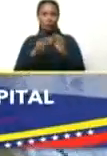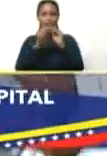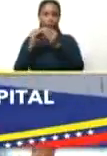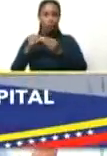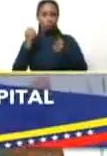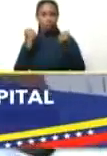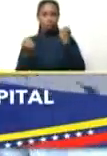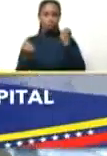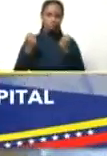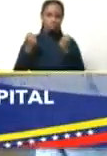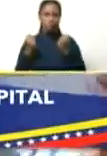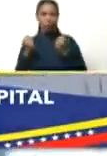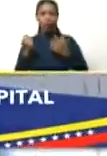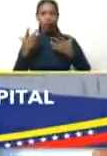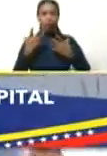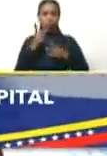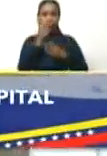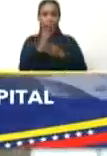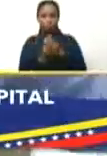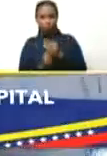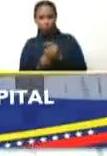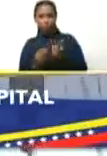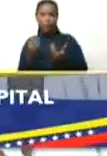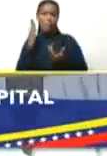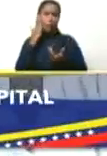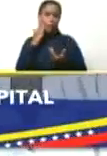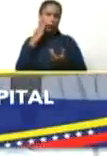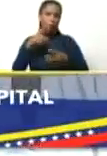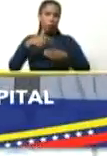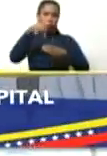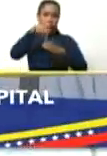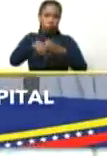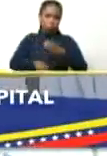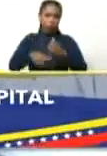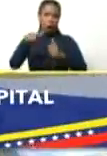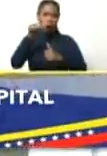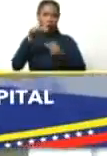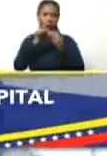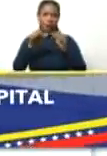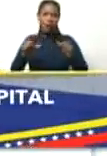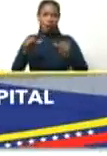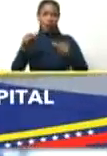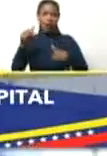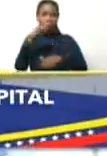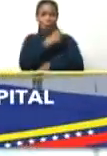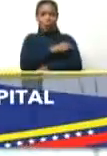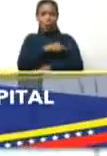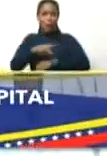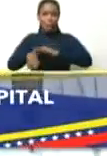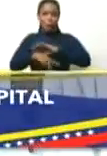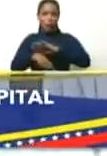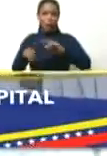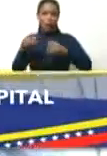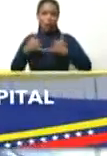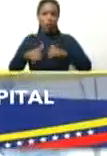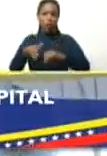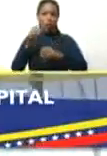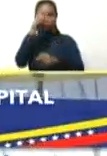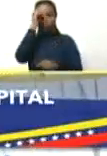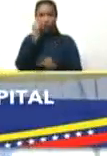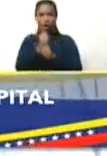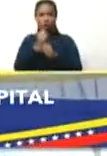rehabilitación, diálisis, maternidad, pozos de agua para darle agua permanentemente al hospital, el preescolar de los hijos de los trabajadores,